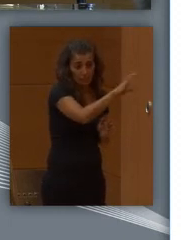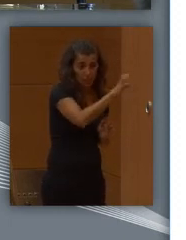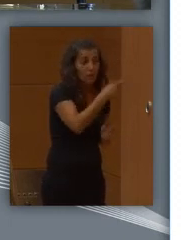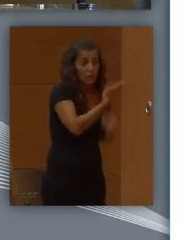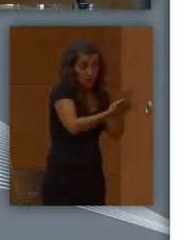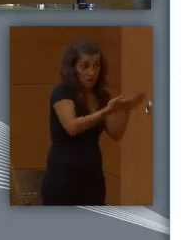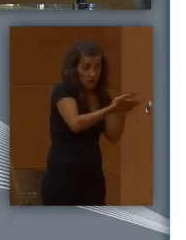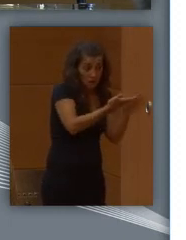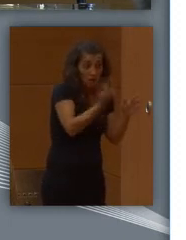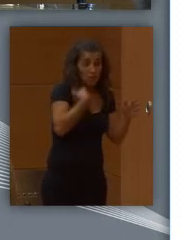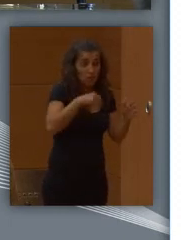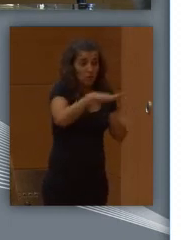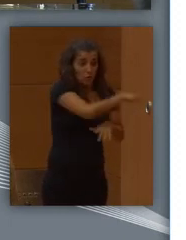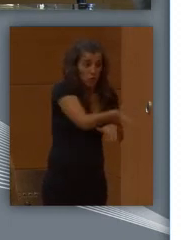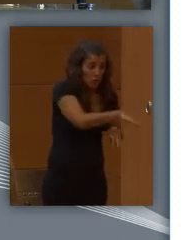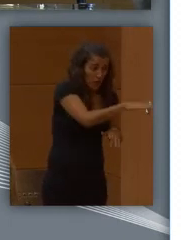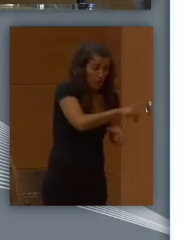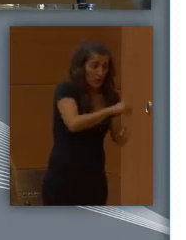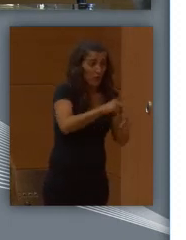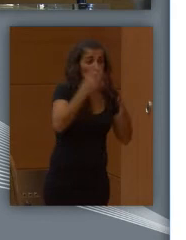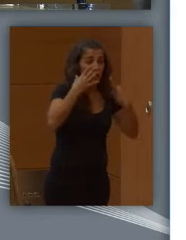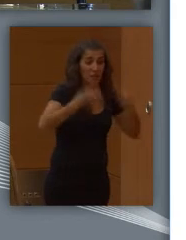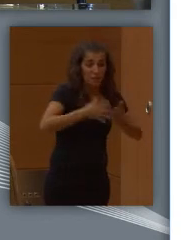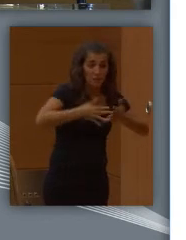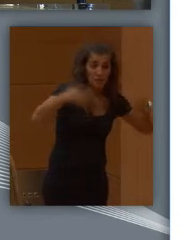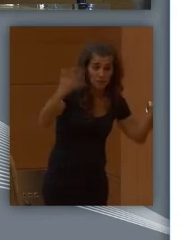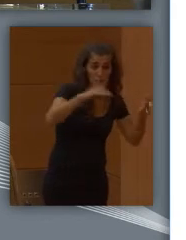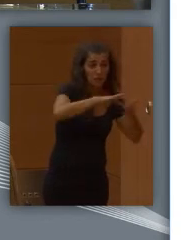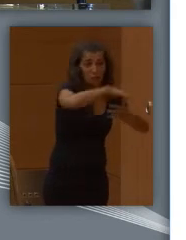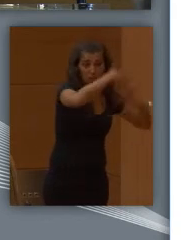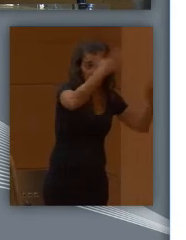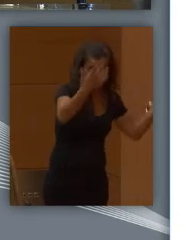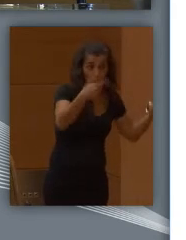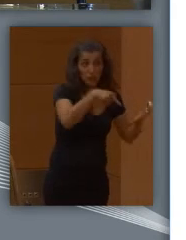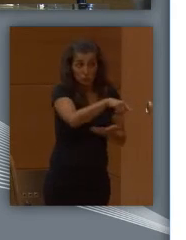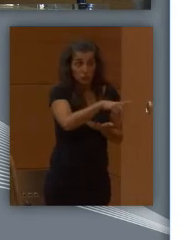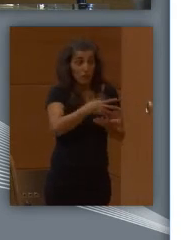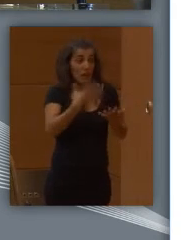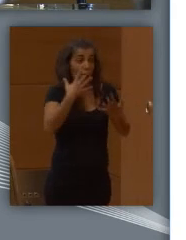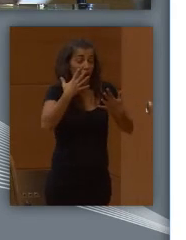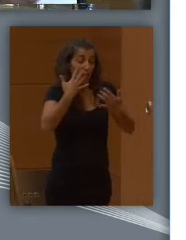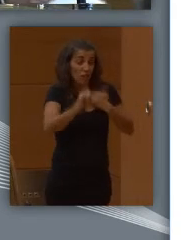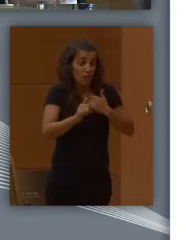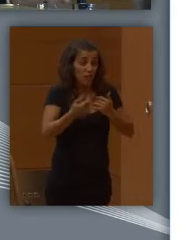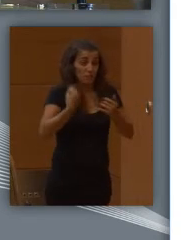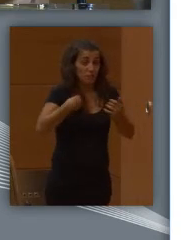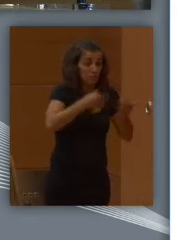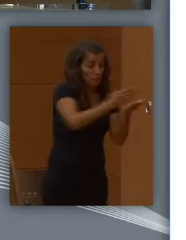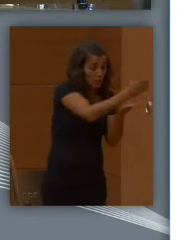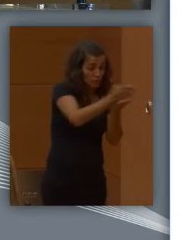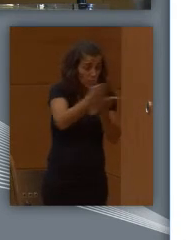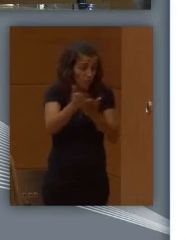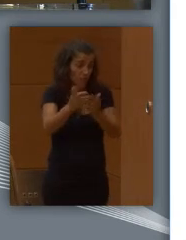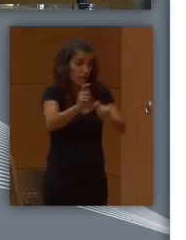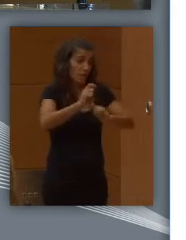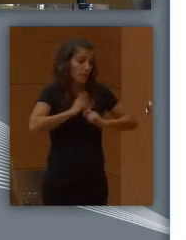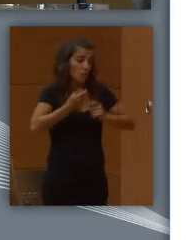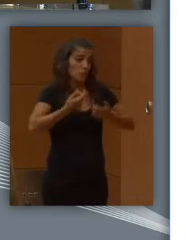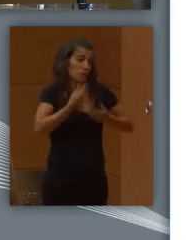aumentada, desde luego, etcétera. Todo esto, al final, pues lo que sirve es, evidentemente, para facilitar la experiencia.